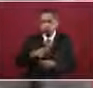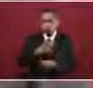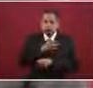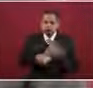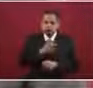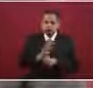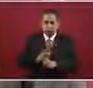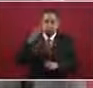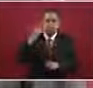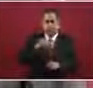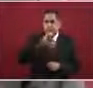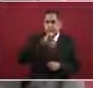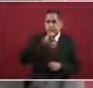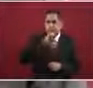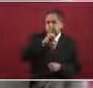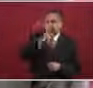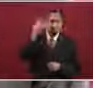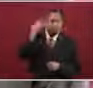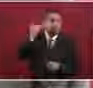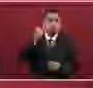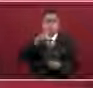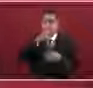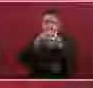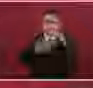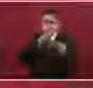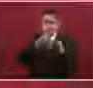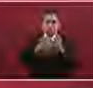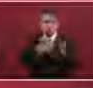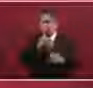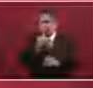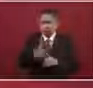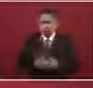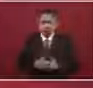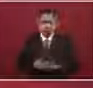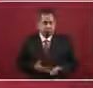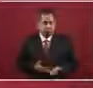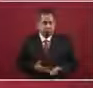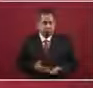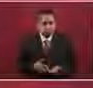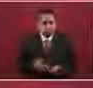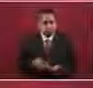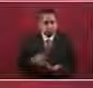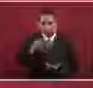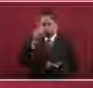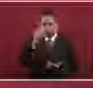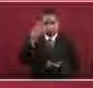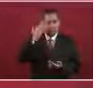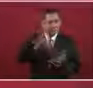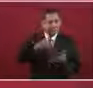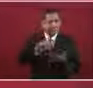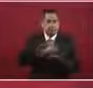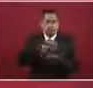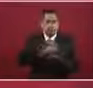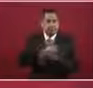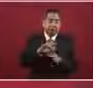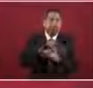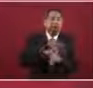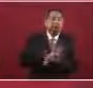no era un tema. Cuando se hablaba de las reformas estructurales